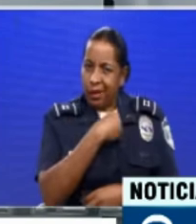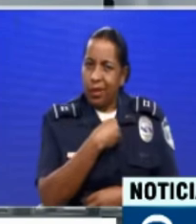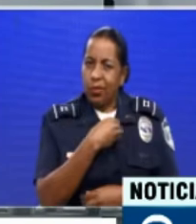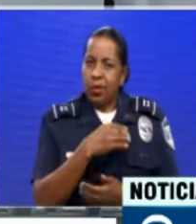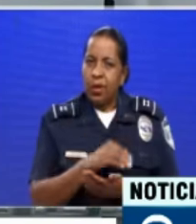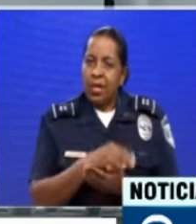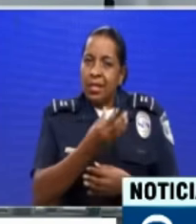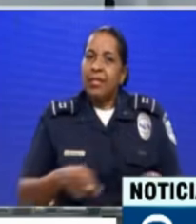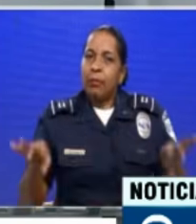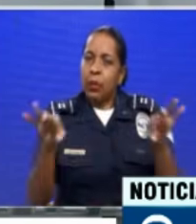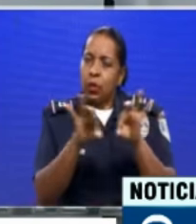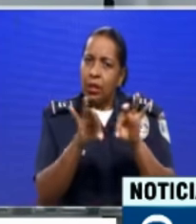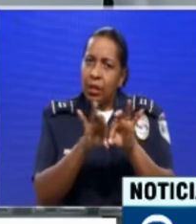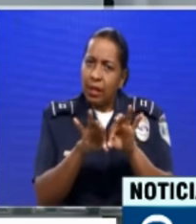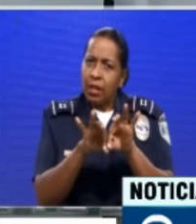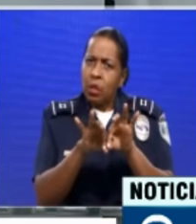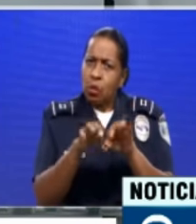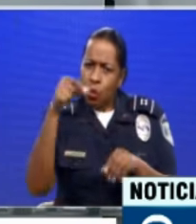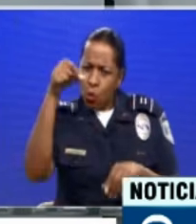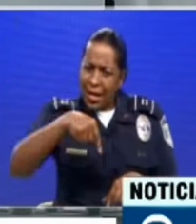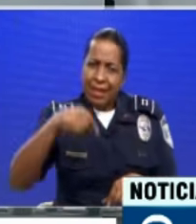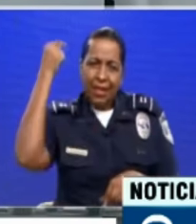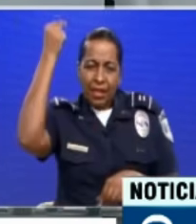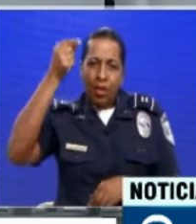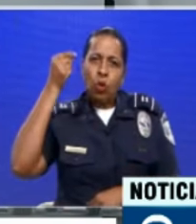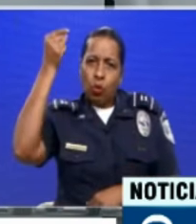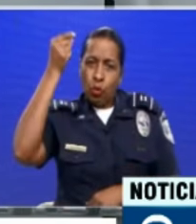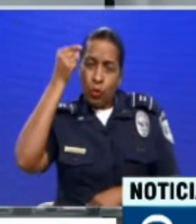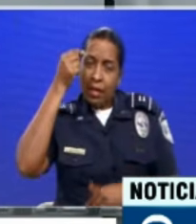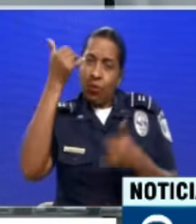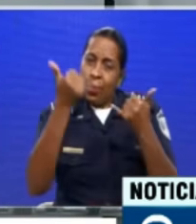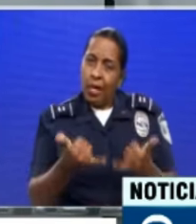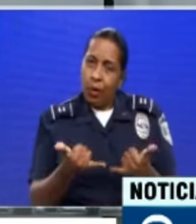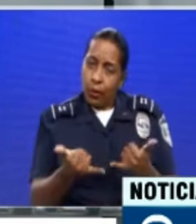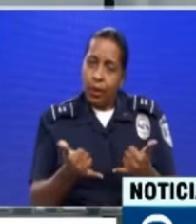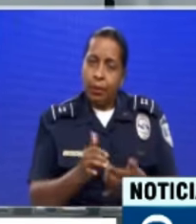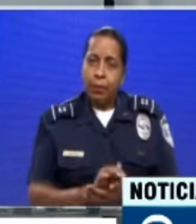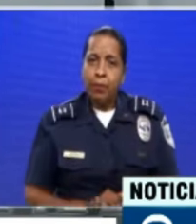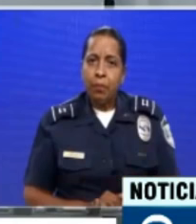Que hagan su trabajo con este gobierno